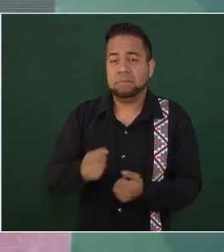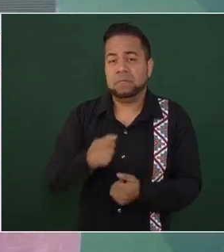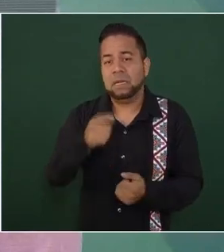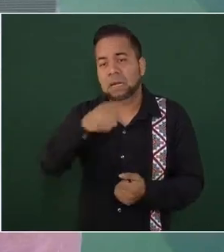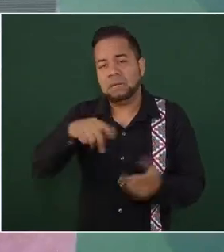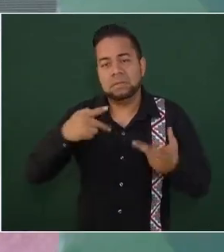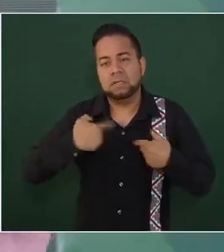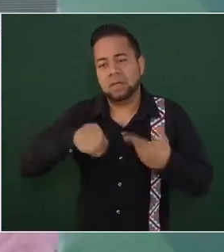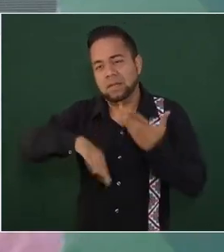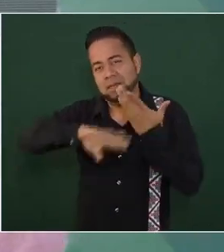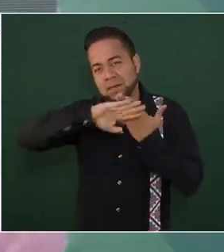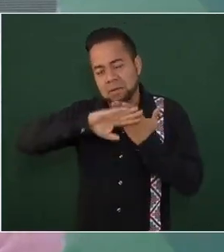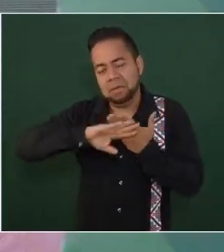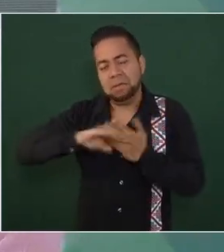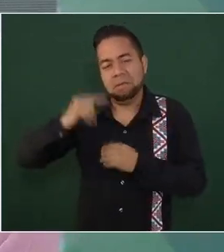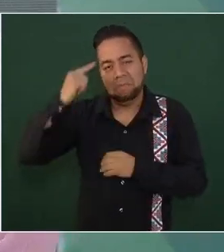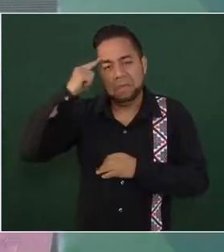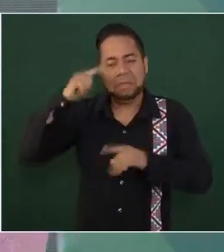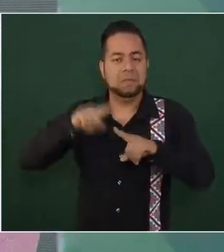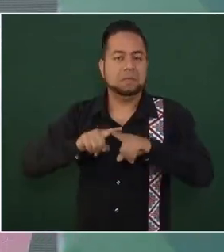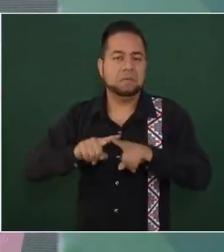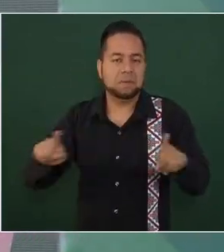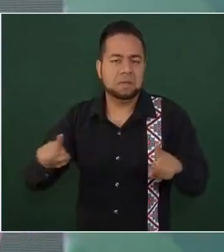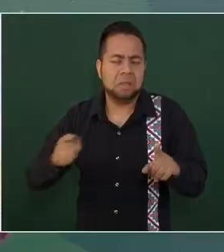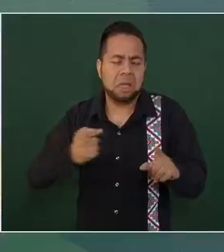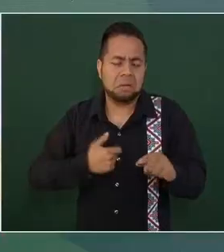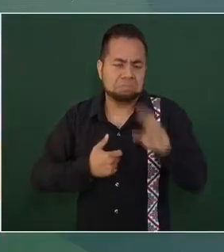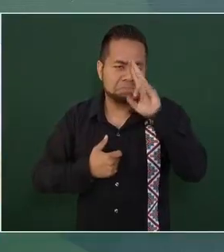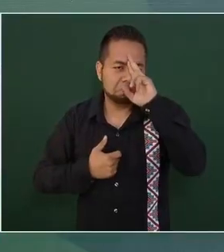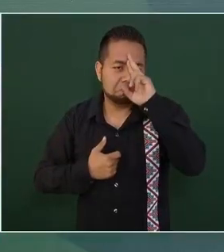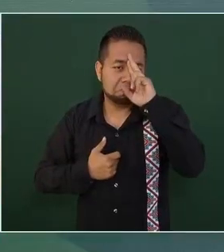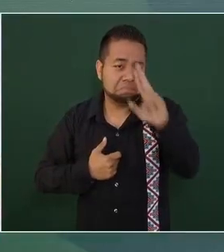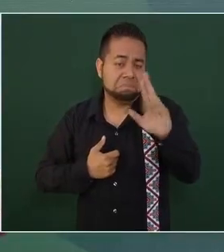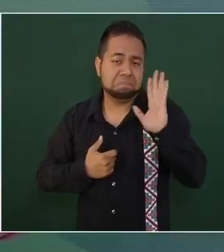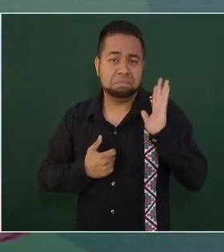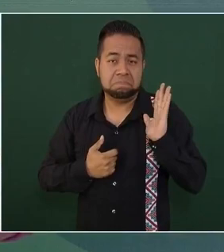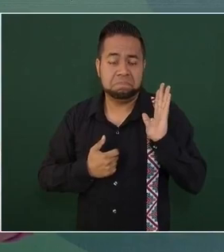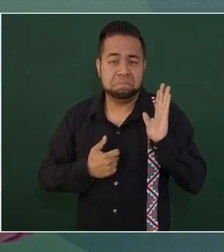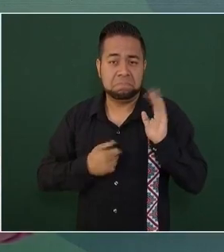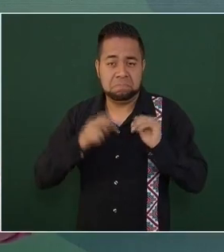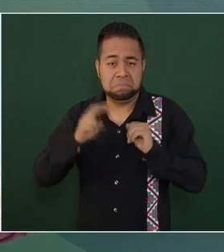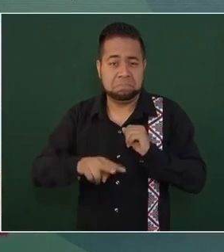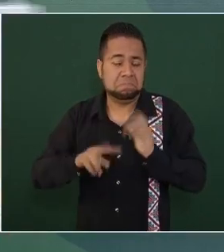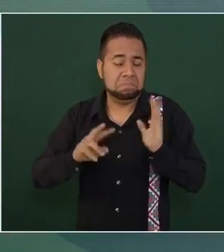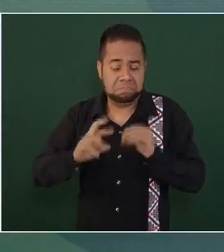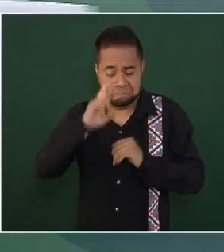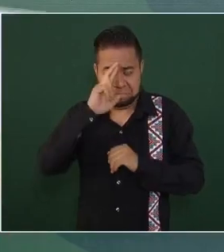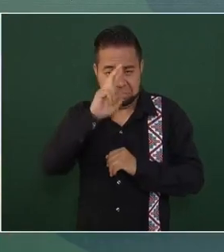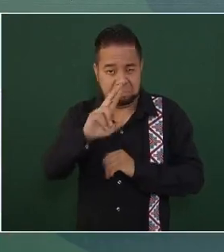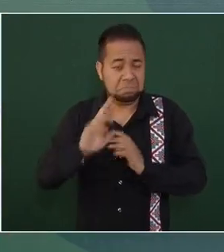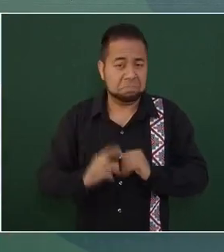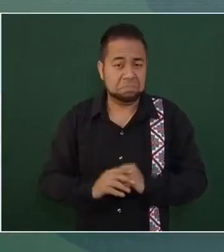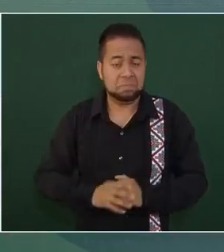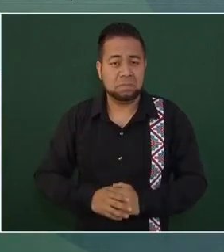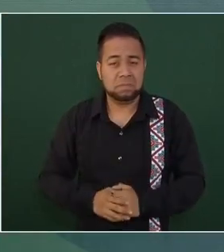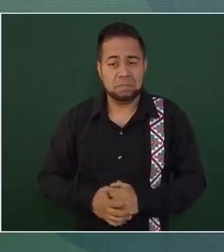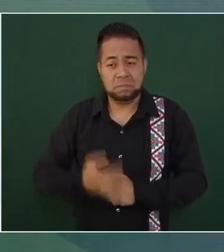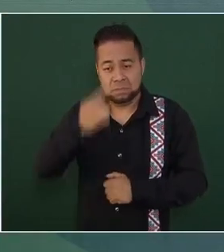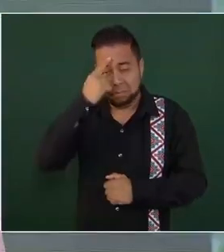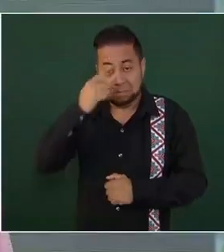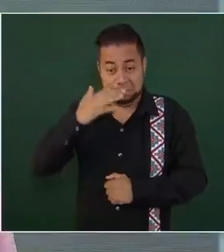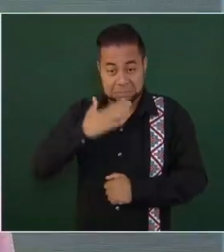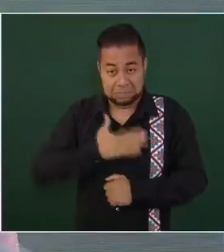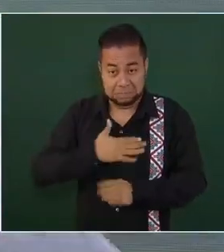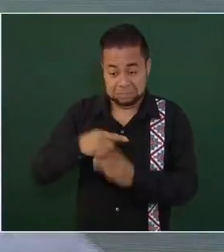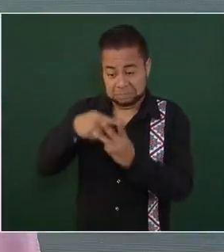distinto y lo respetamos para mí las tres